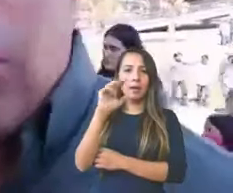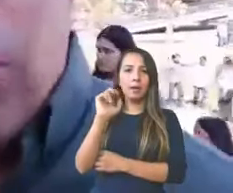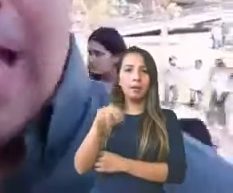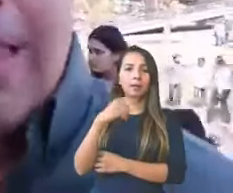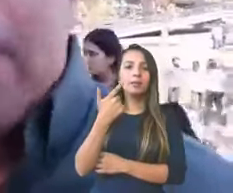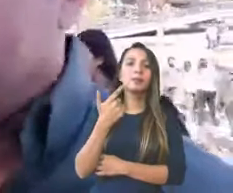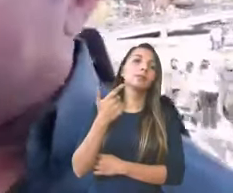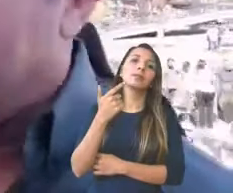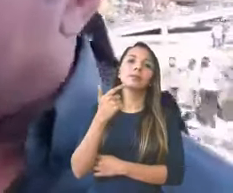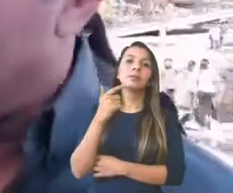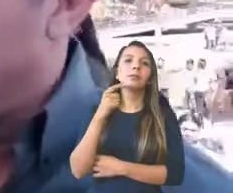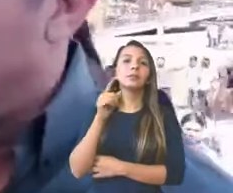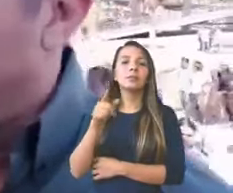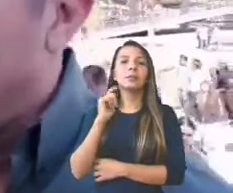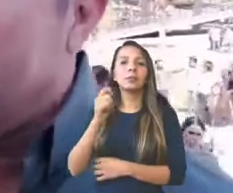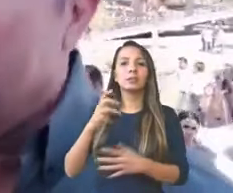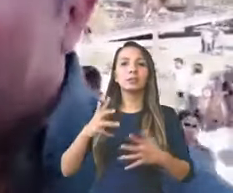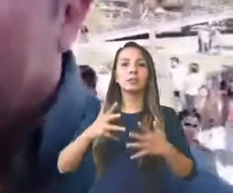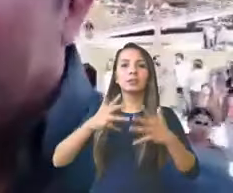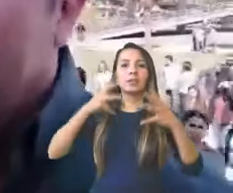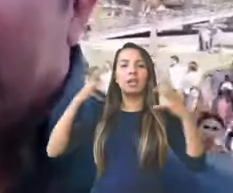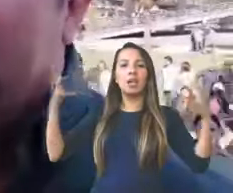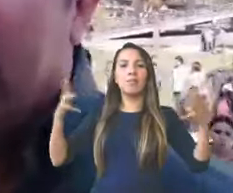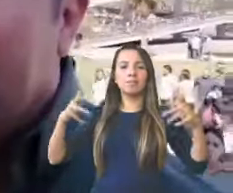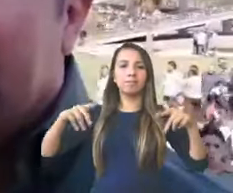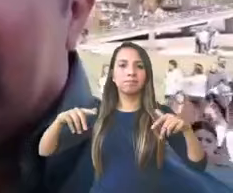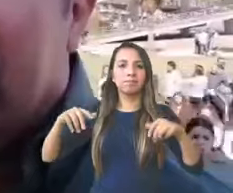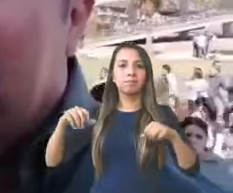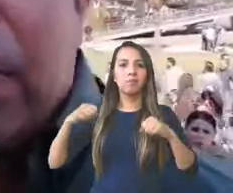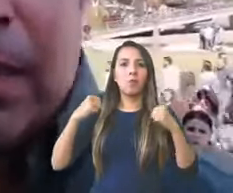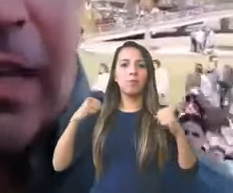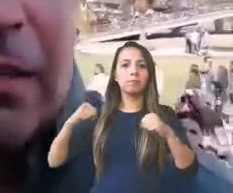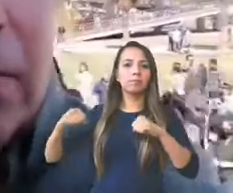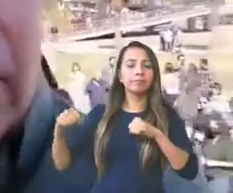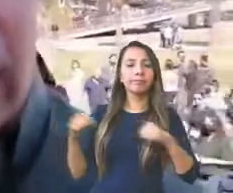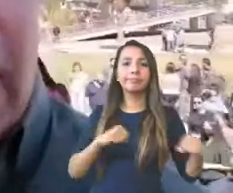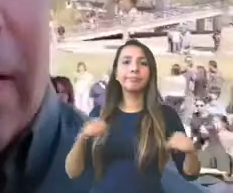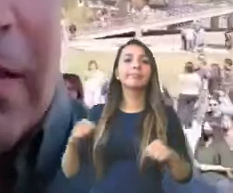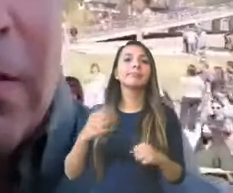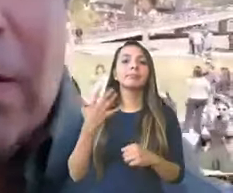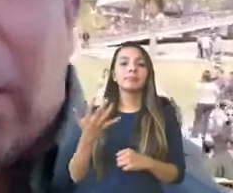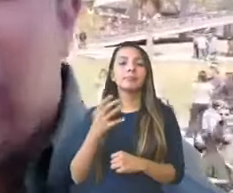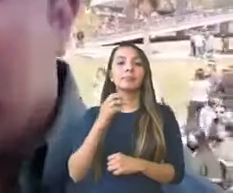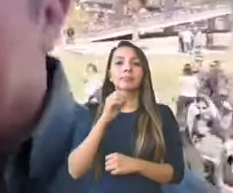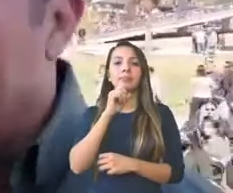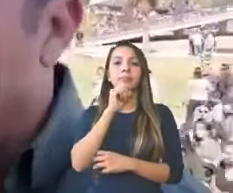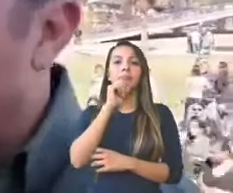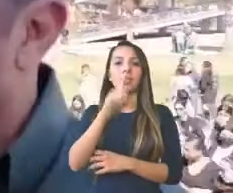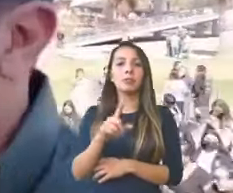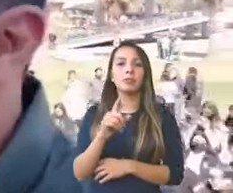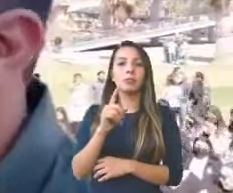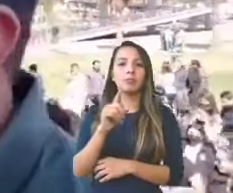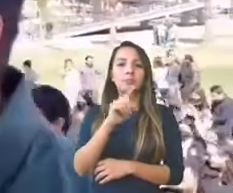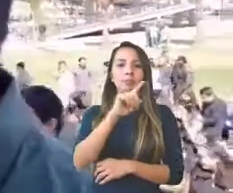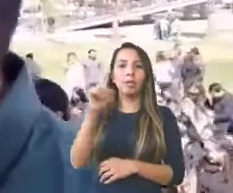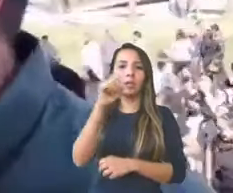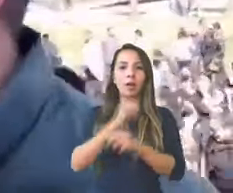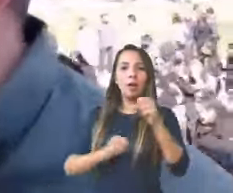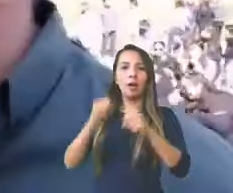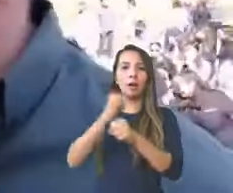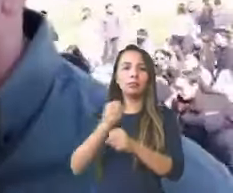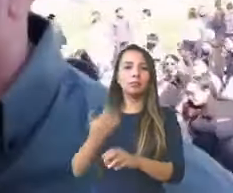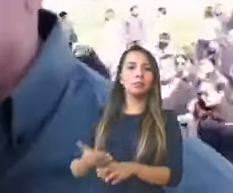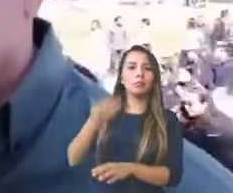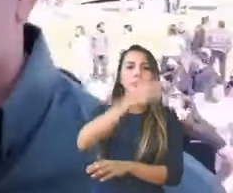el evento grande, pues, como a principios del siglo pasado, en San Francisco se